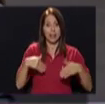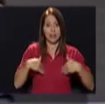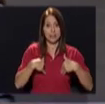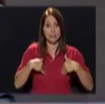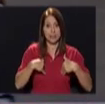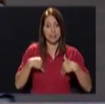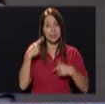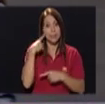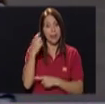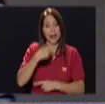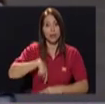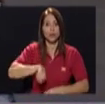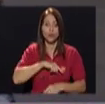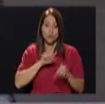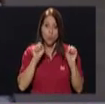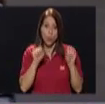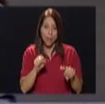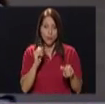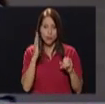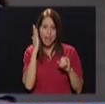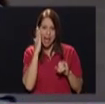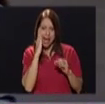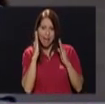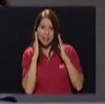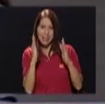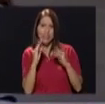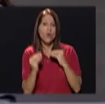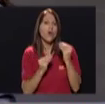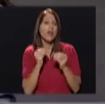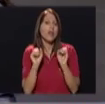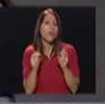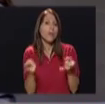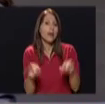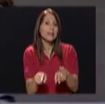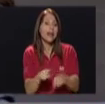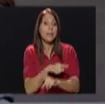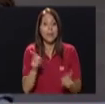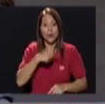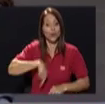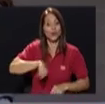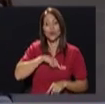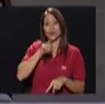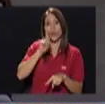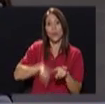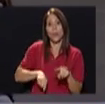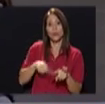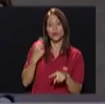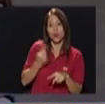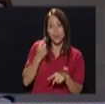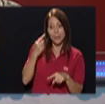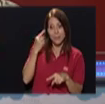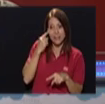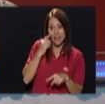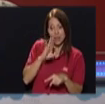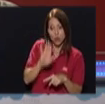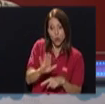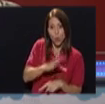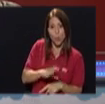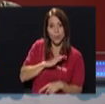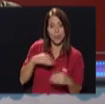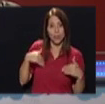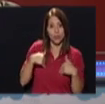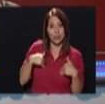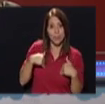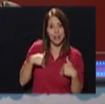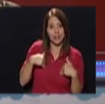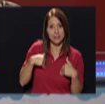de las especies, para así poder uno estar atento de qué fue lo que puede pasar y no meternos nosotros en el comportamiento de ellos. O sea, solo, como mencionó